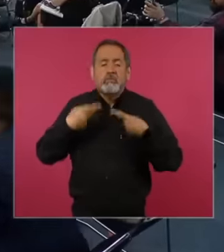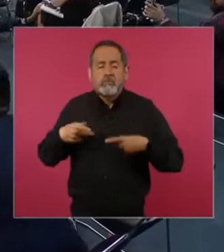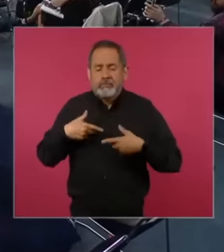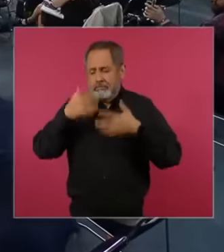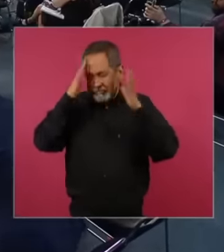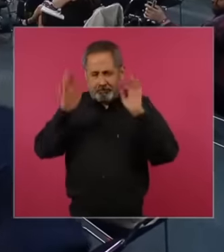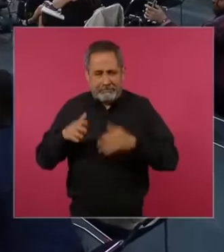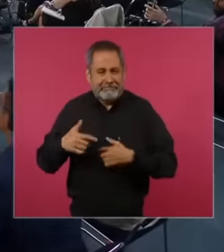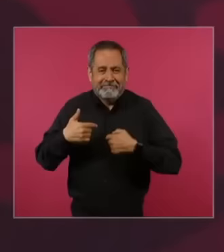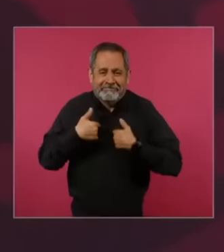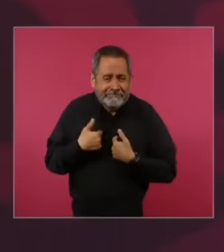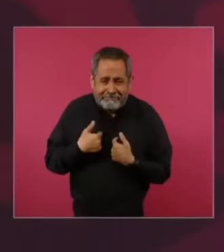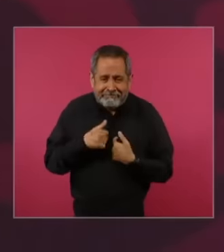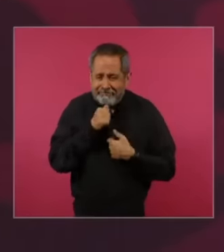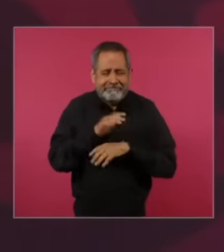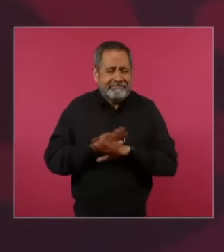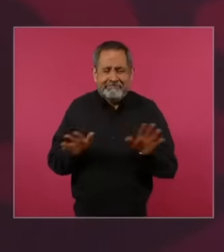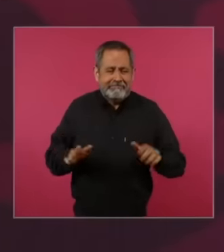no estoy